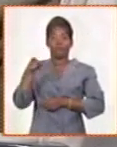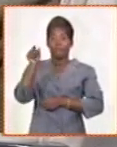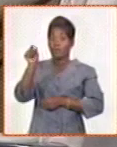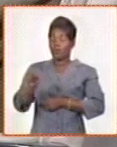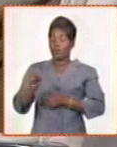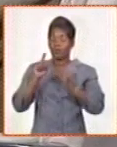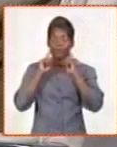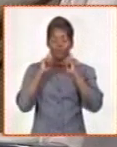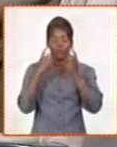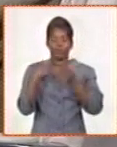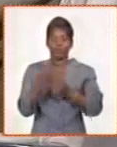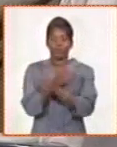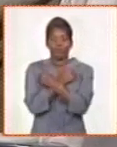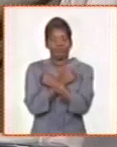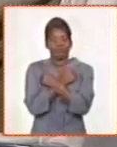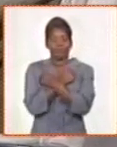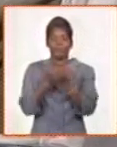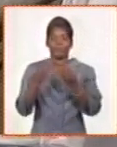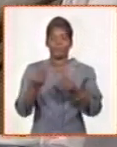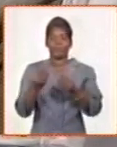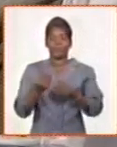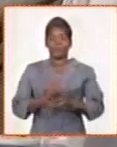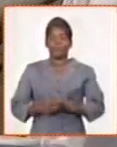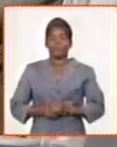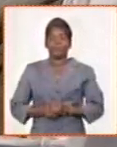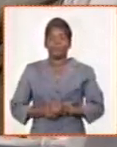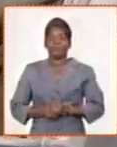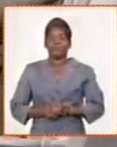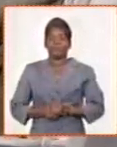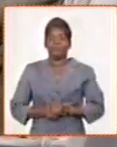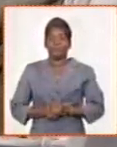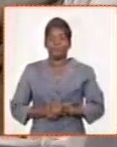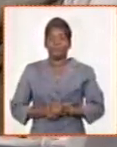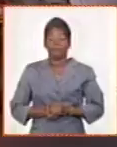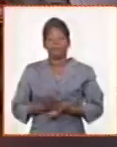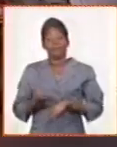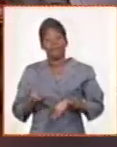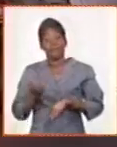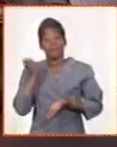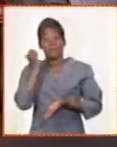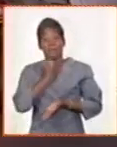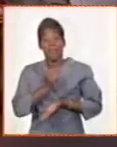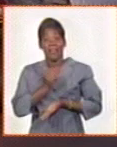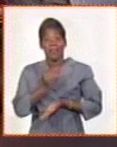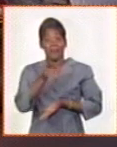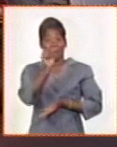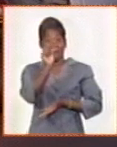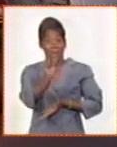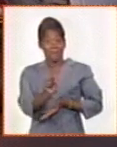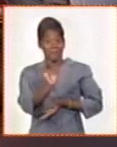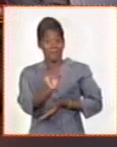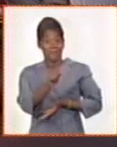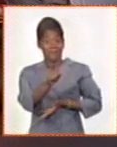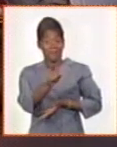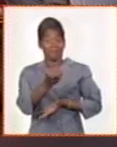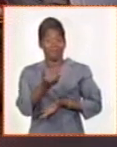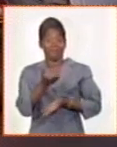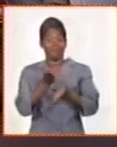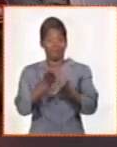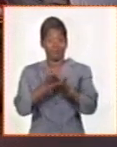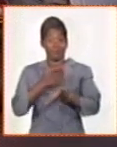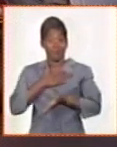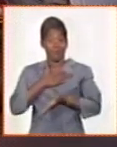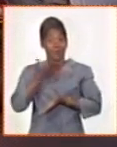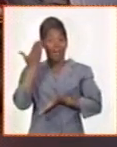queremos muchísimo. Entonces imagínate estar aquí además con una colmenera de Venezuela, una hermanita de la miel, es un orgullo muy